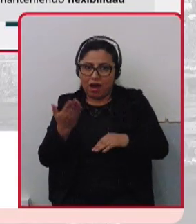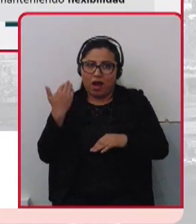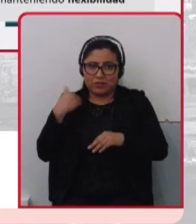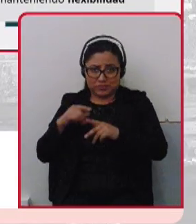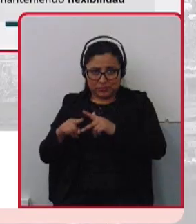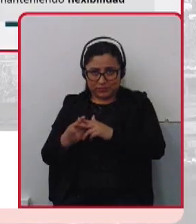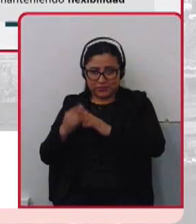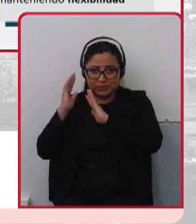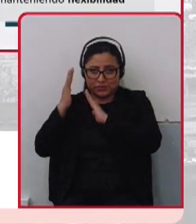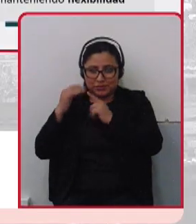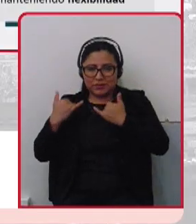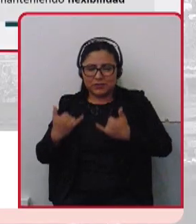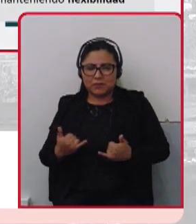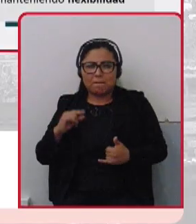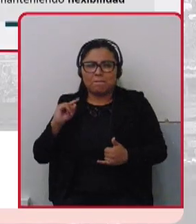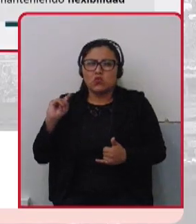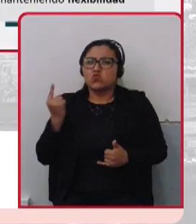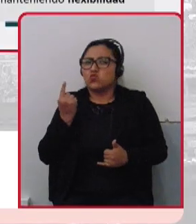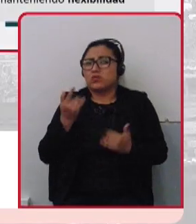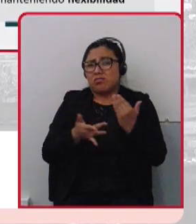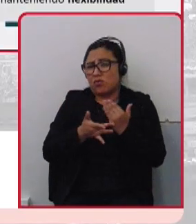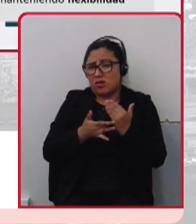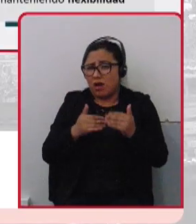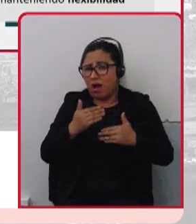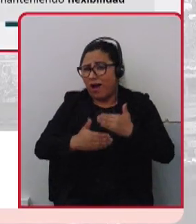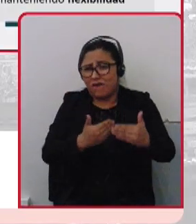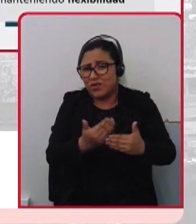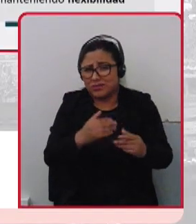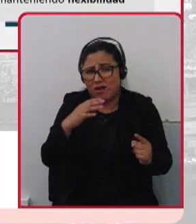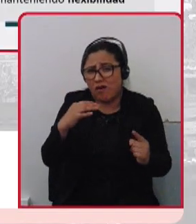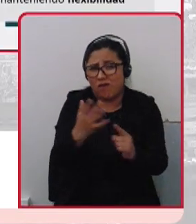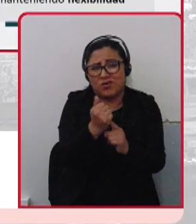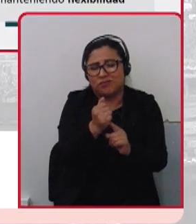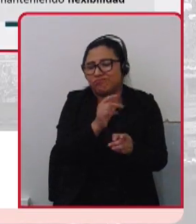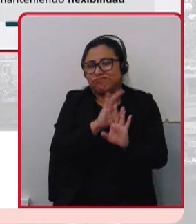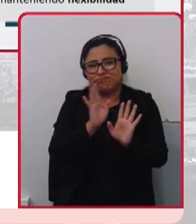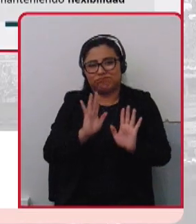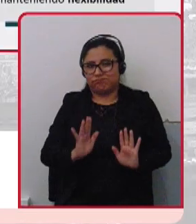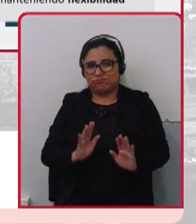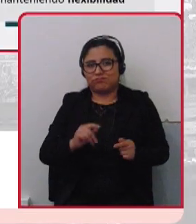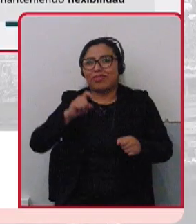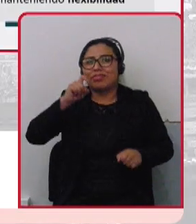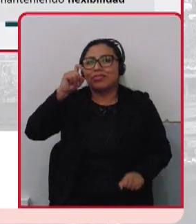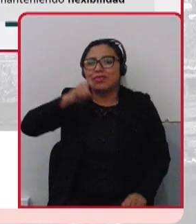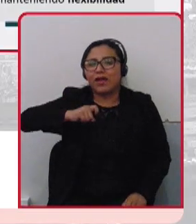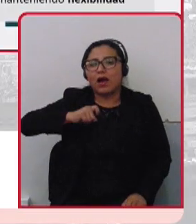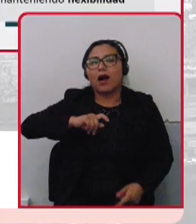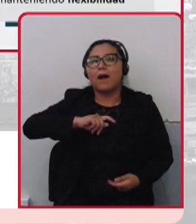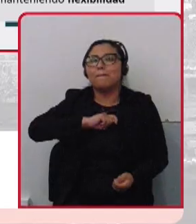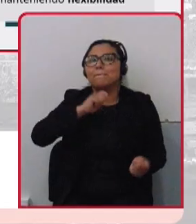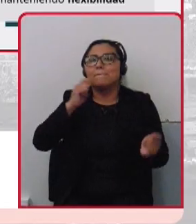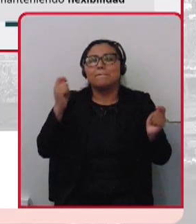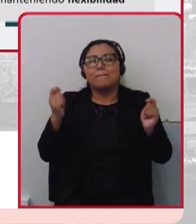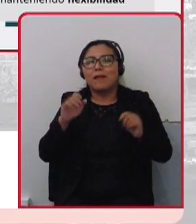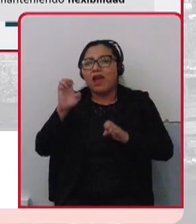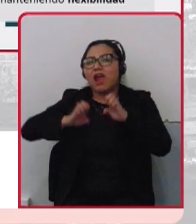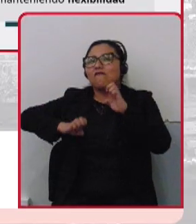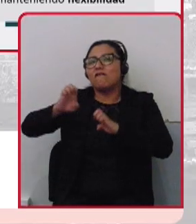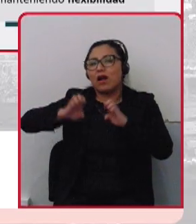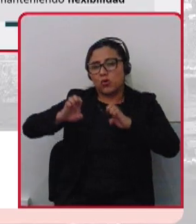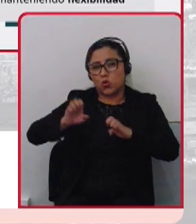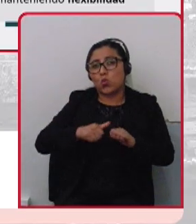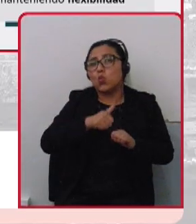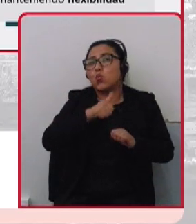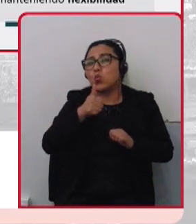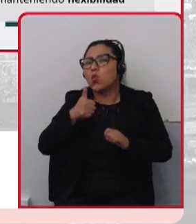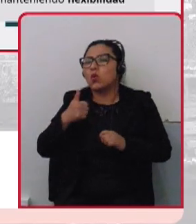principio, con un solo tipo de tecnología no vamos a llegar a cumplir ninguno de los objetivos trazados. Es necesario evaluar aquellos